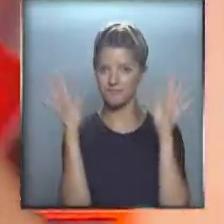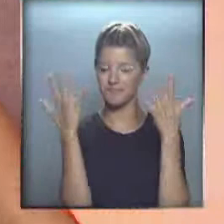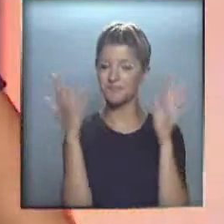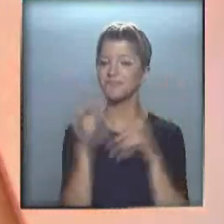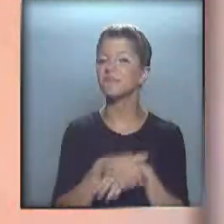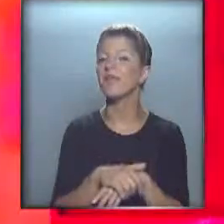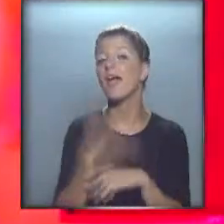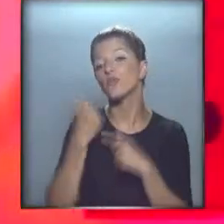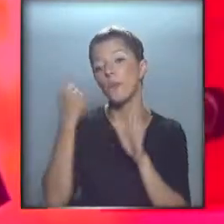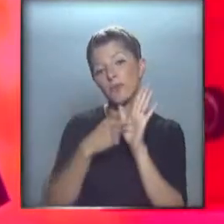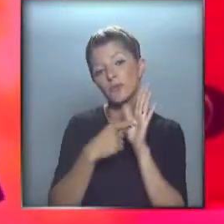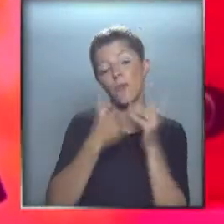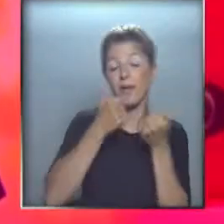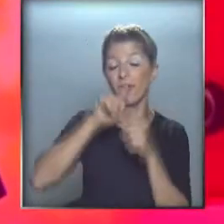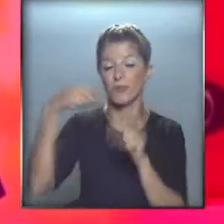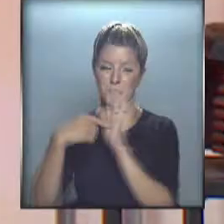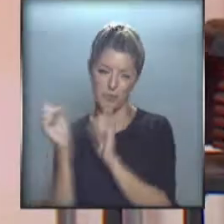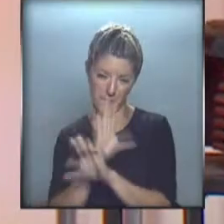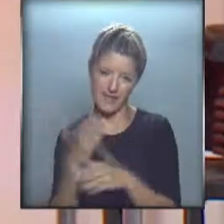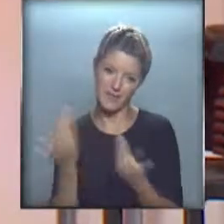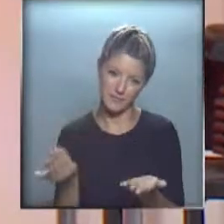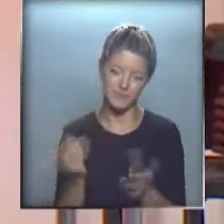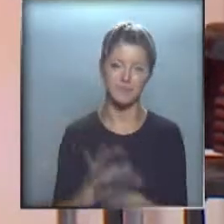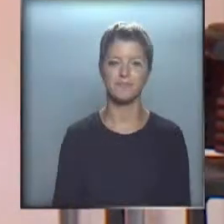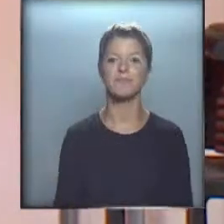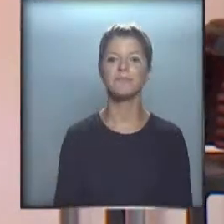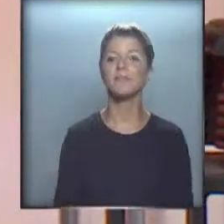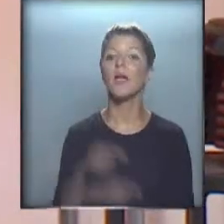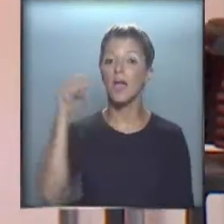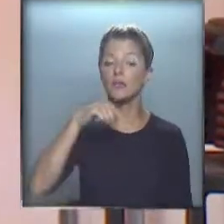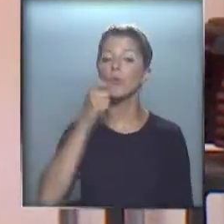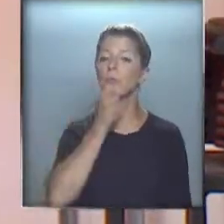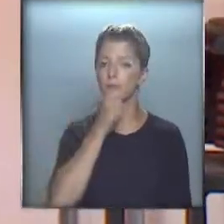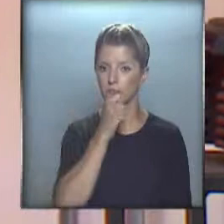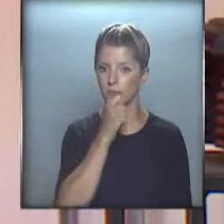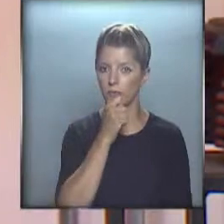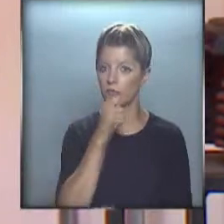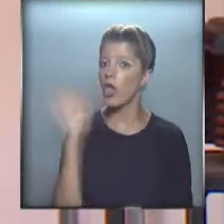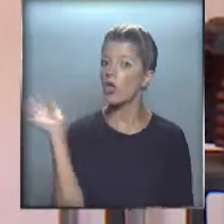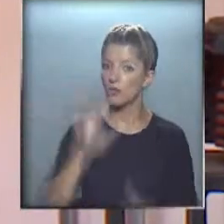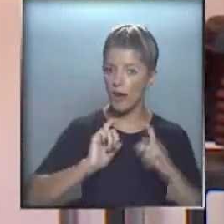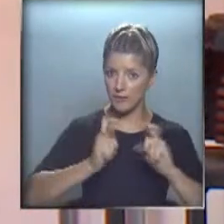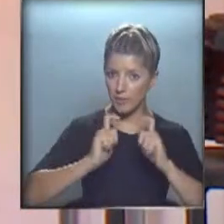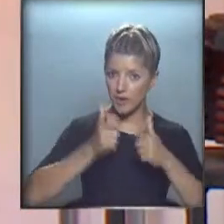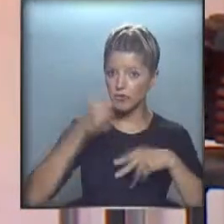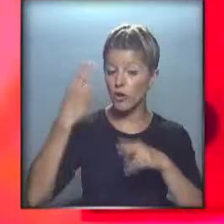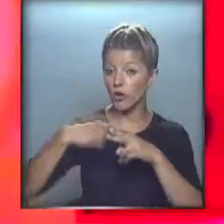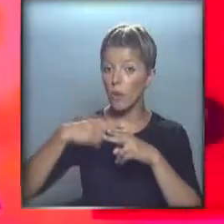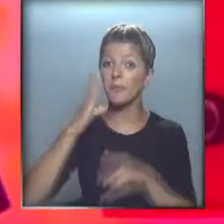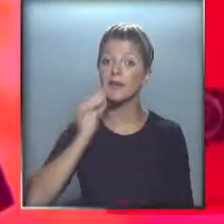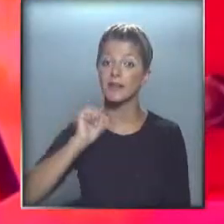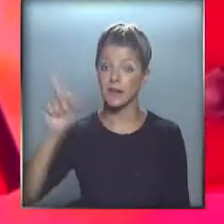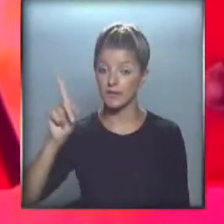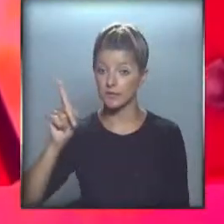Tiene sus pros y sus contras, obviamente. Ok. Che, esto lo podemos poner. Che, la mayoría de las aplicaciones tenían nombre en inglés. Y